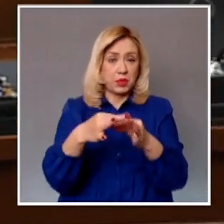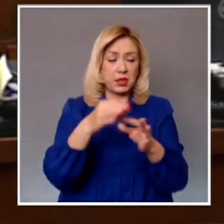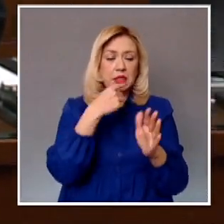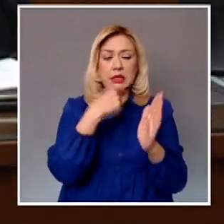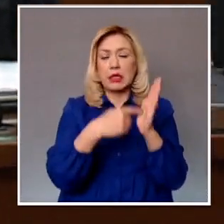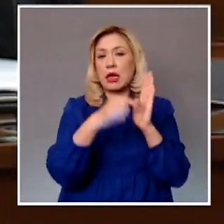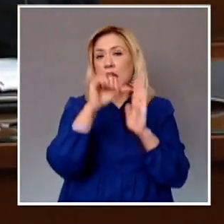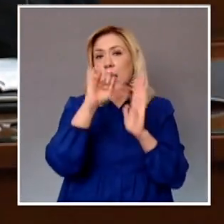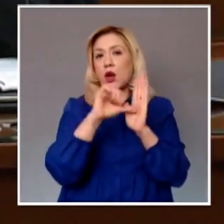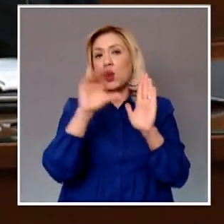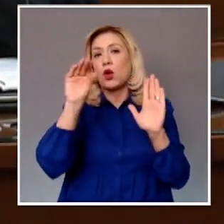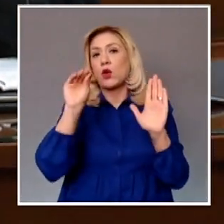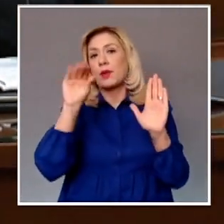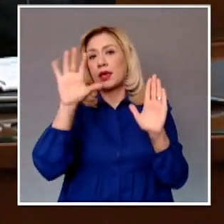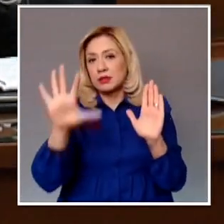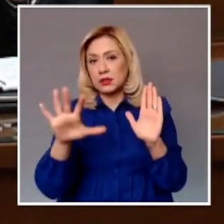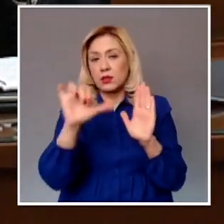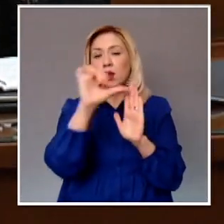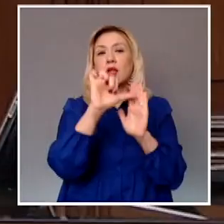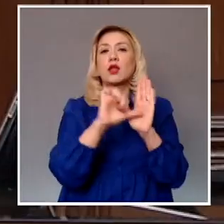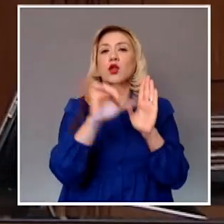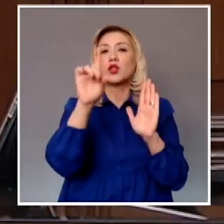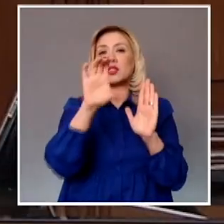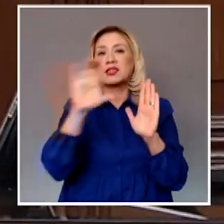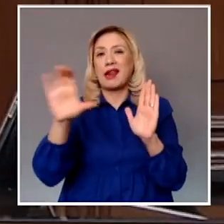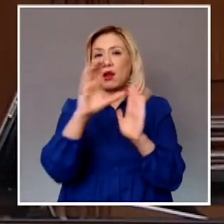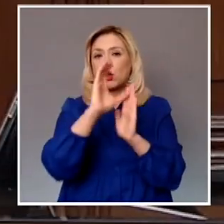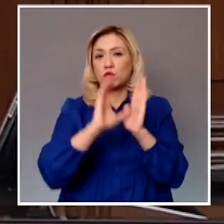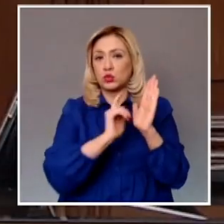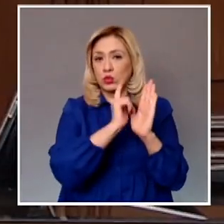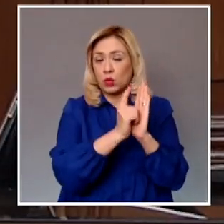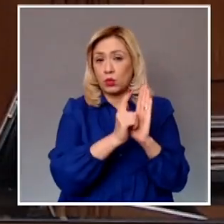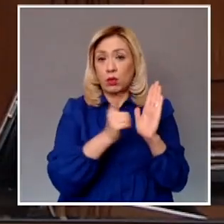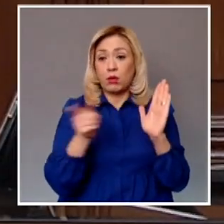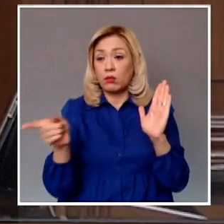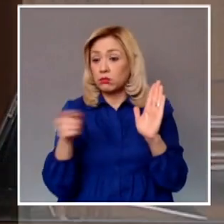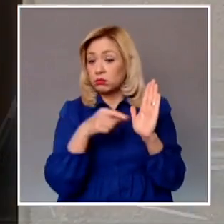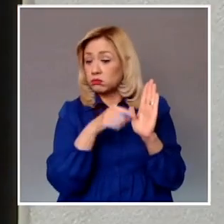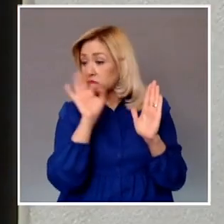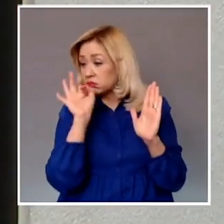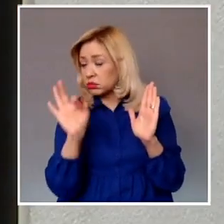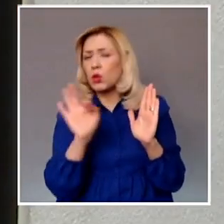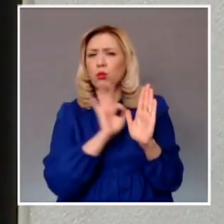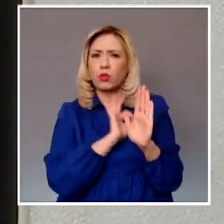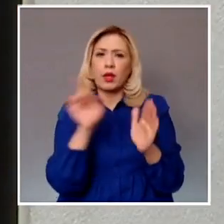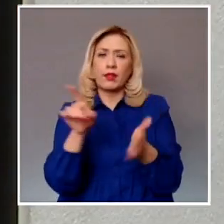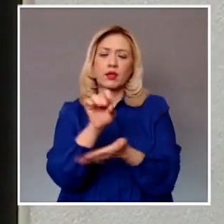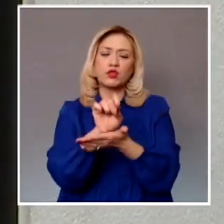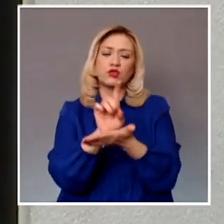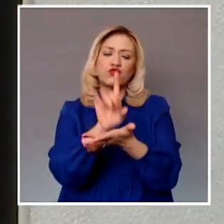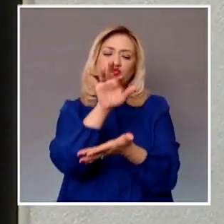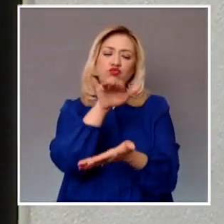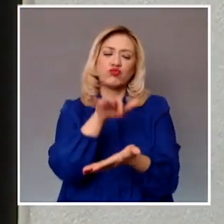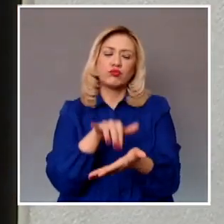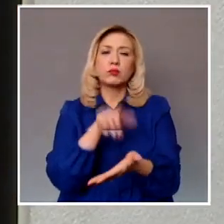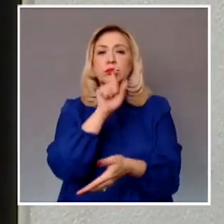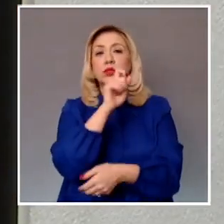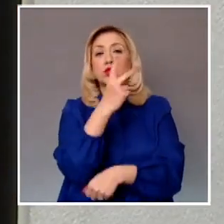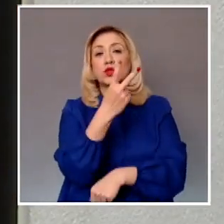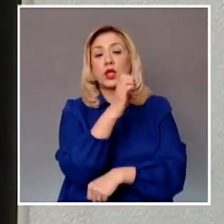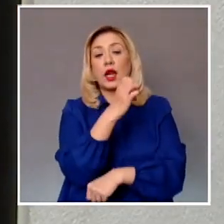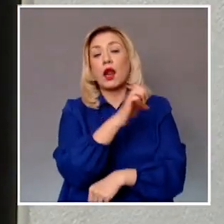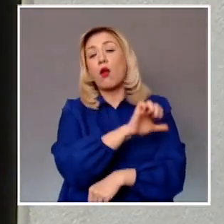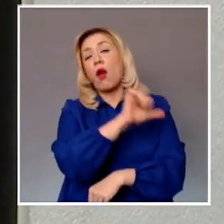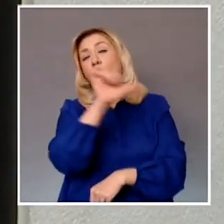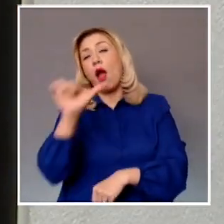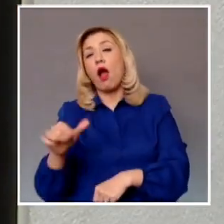95 y 100 de la Constitución podrán presentar la solicitud en días hábiles del 22 de enero al 2 de febrero en el